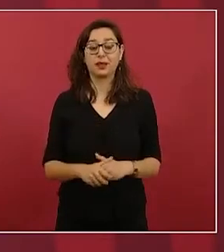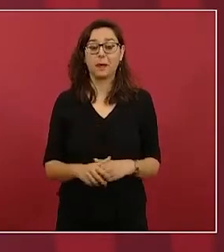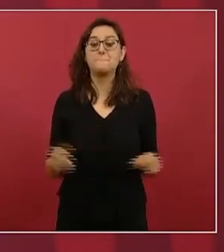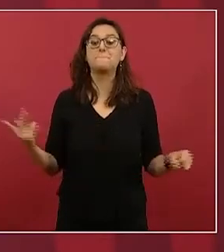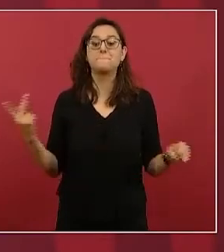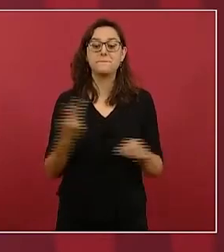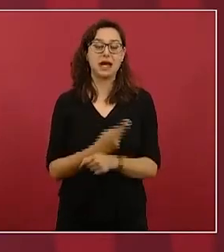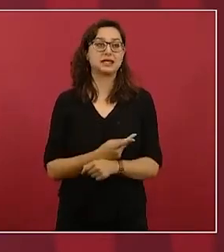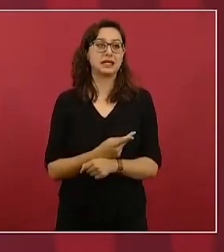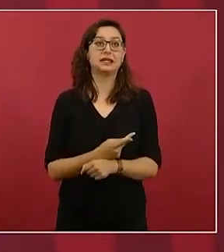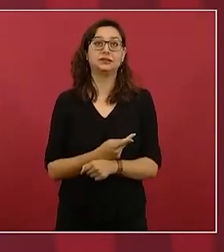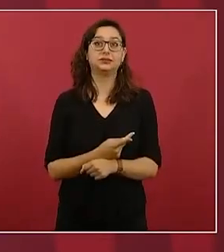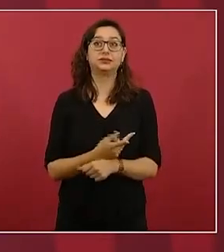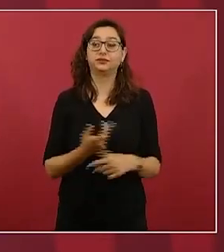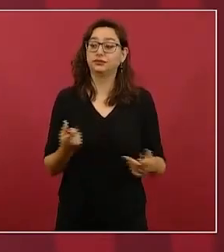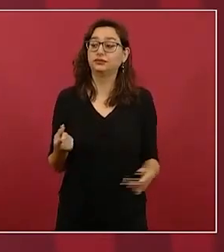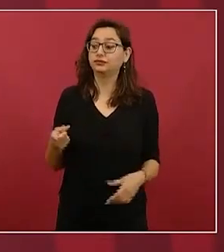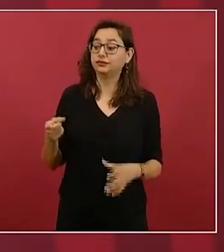ideología,